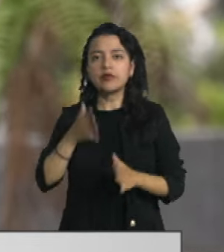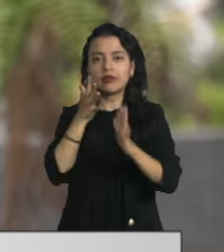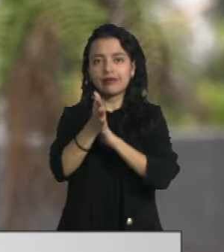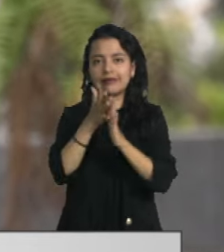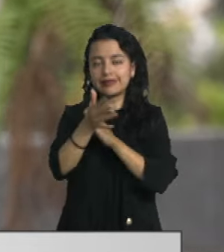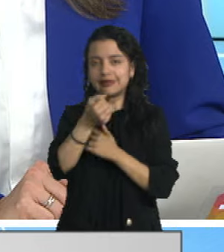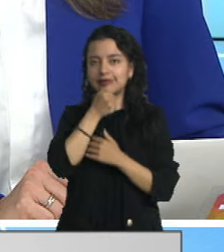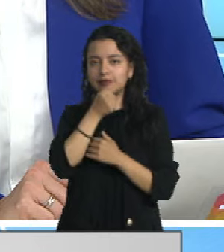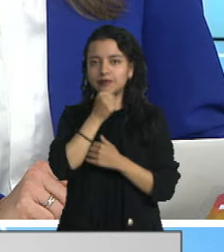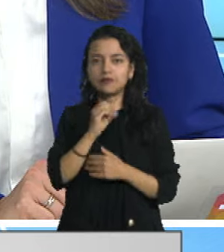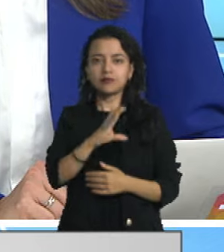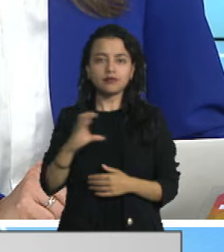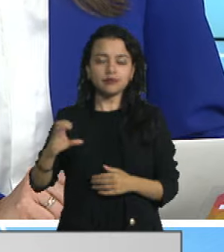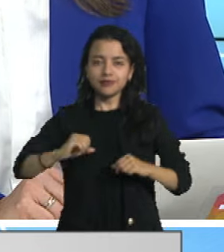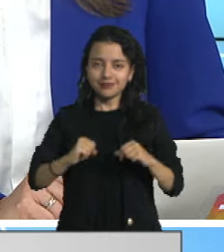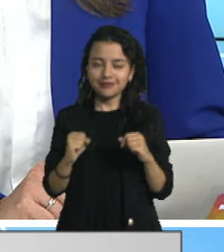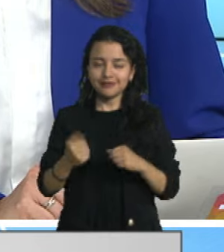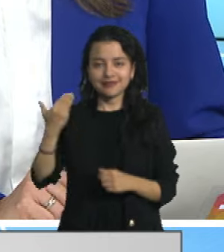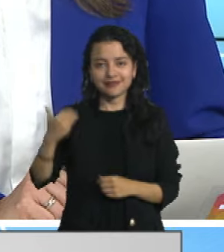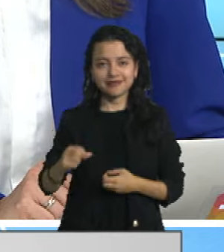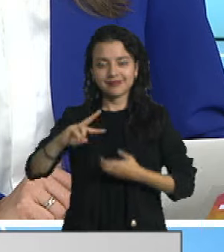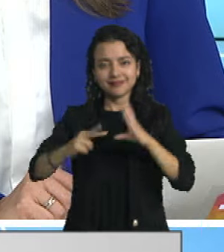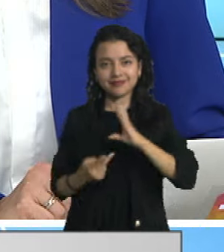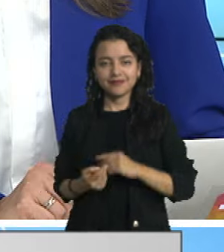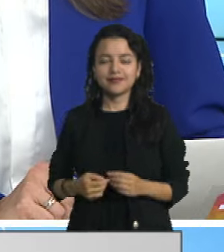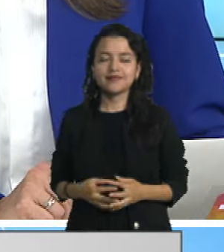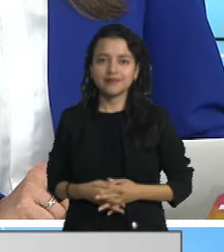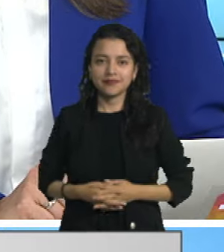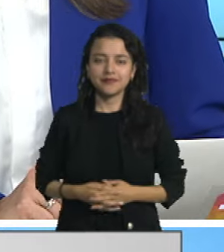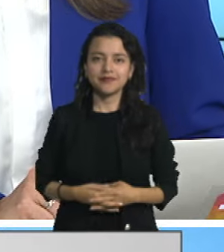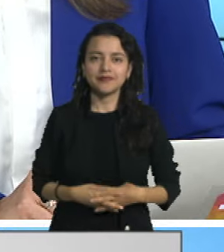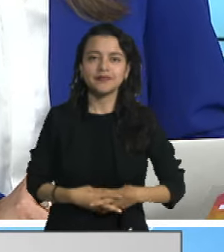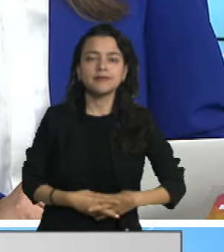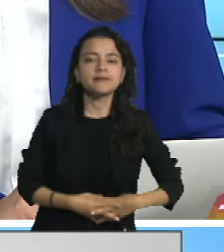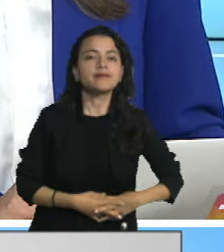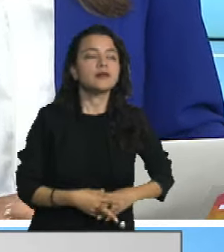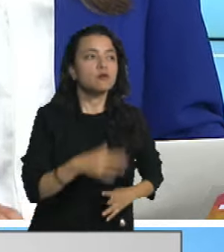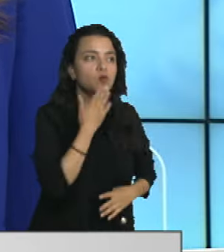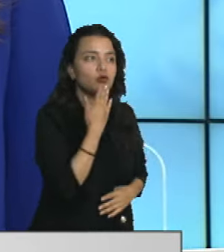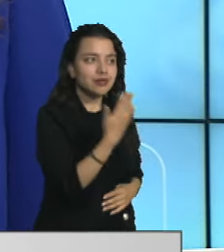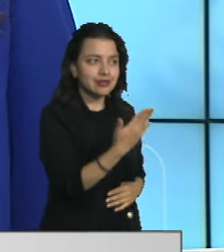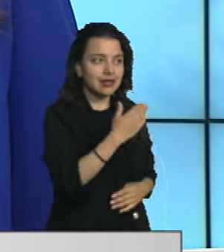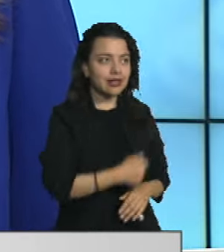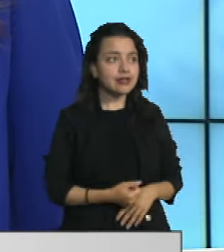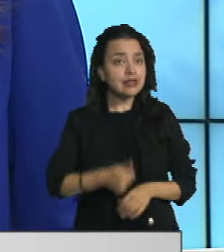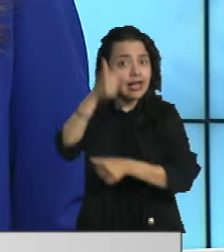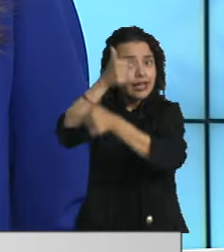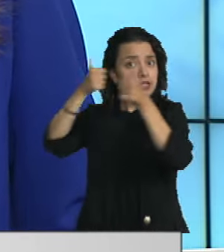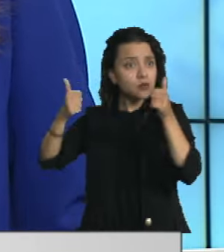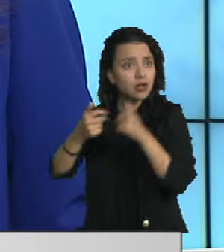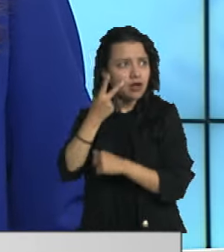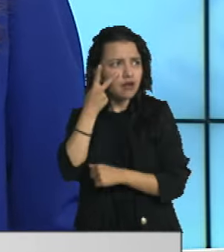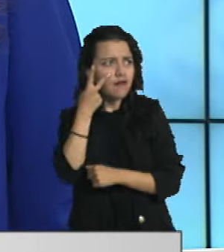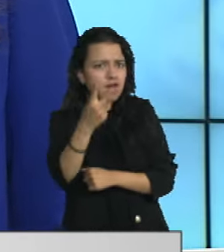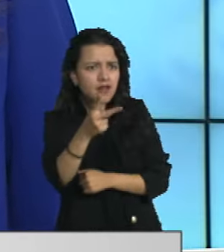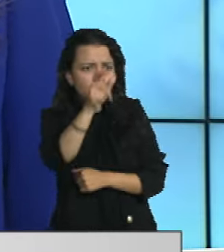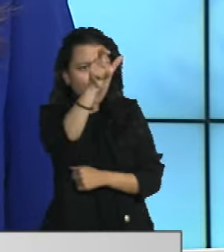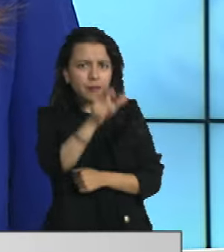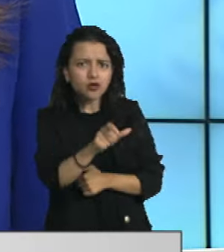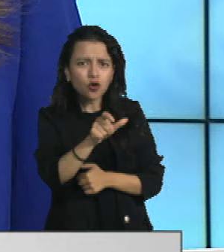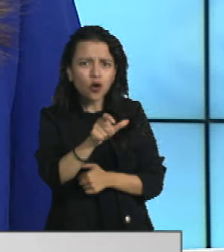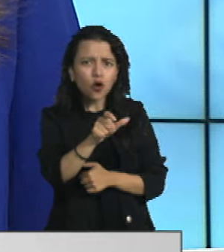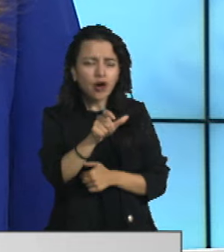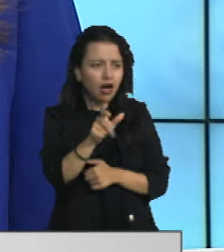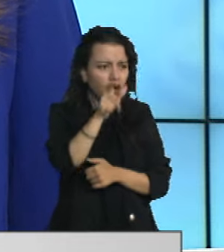de Bogotá, desde donde me despido, Nicolás Romero, Noticentro 1 CMI. Nicolás, muchas gracias. Y las autoridades hallaron muerta a